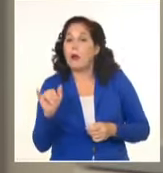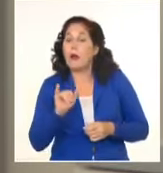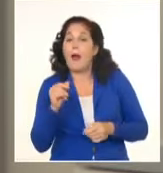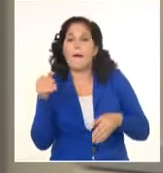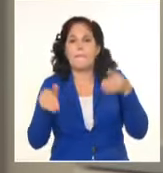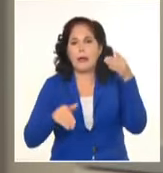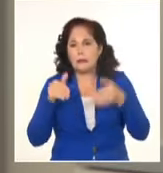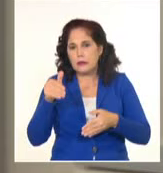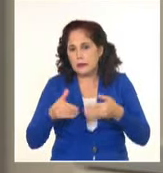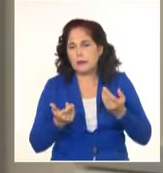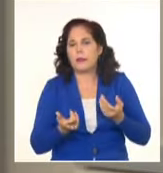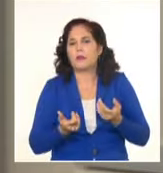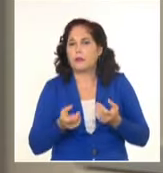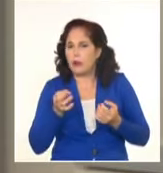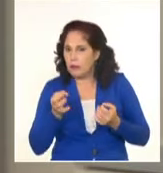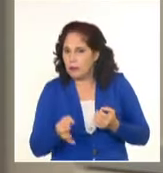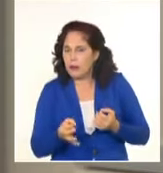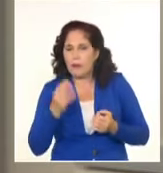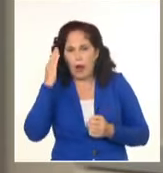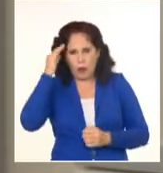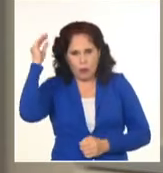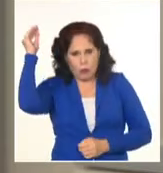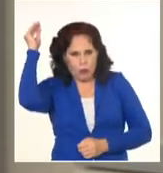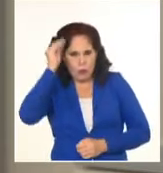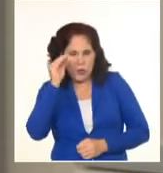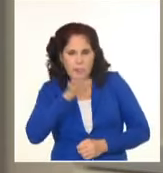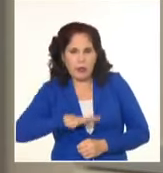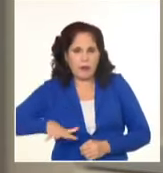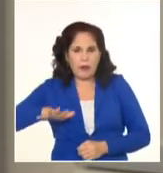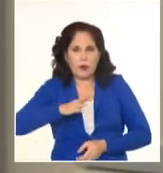participación coherente, consciente de todas las